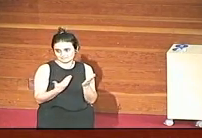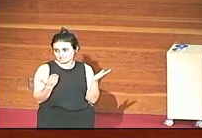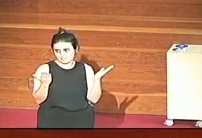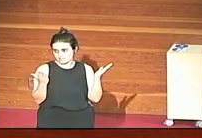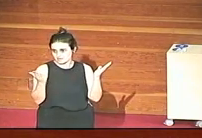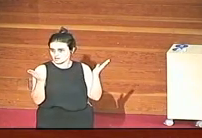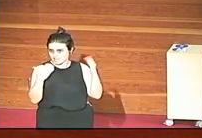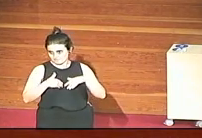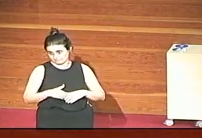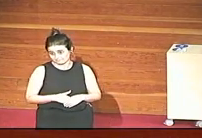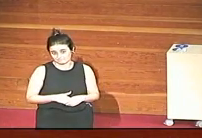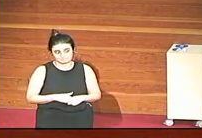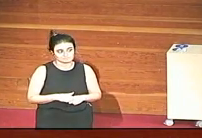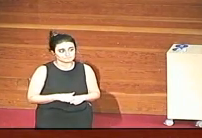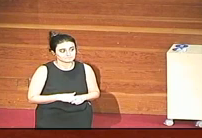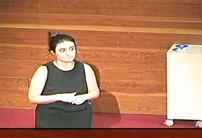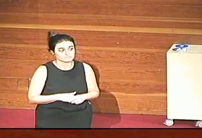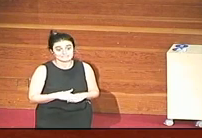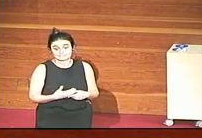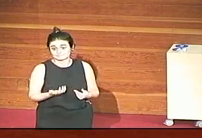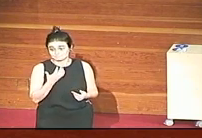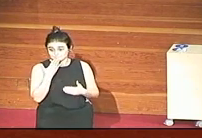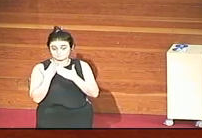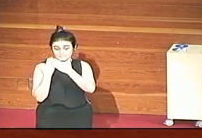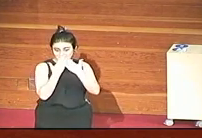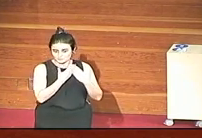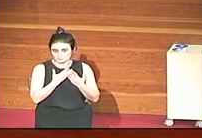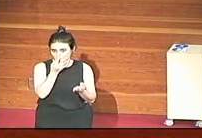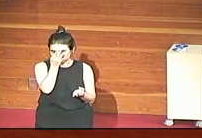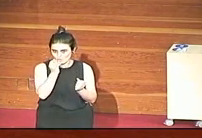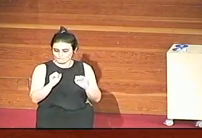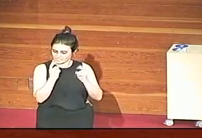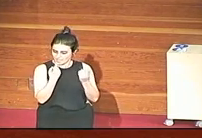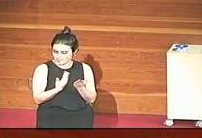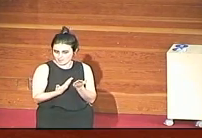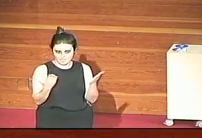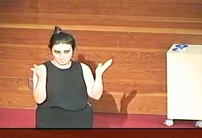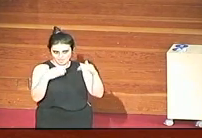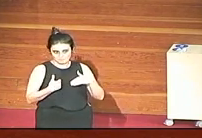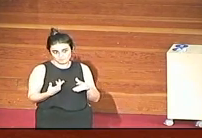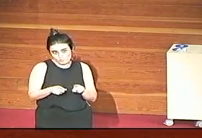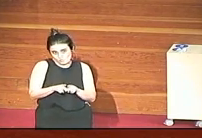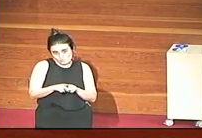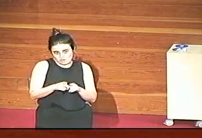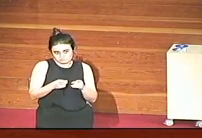demuestre todo eso y si no hay un estudio con datos oficiales es como si no existe